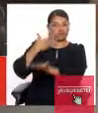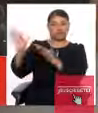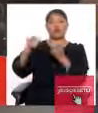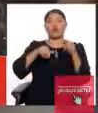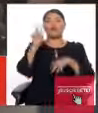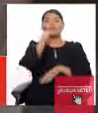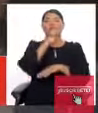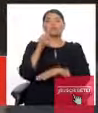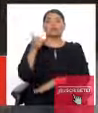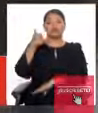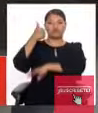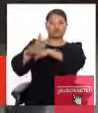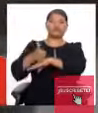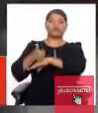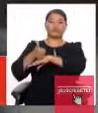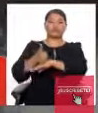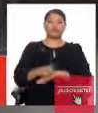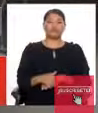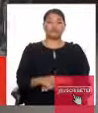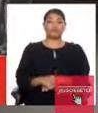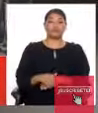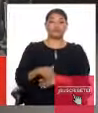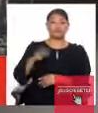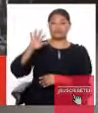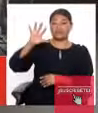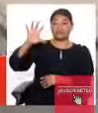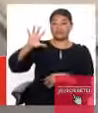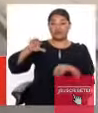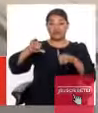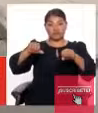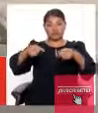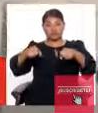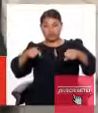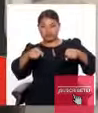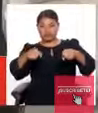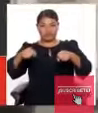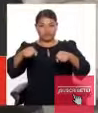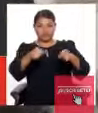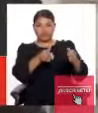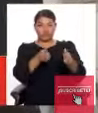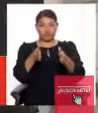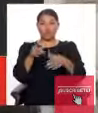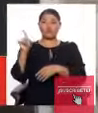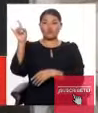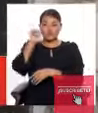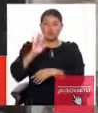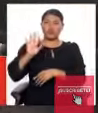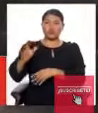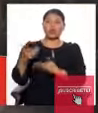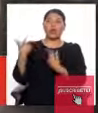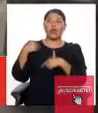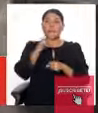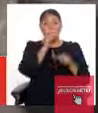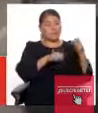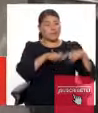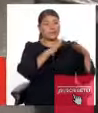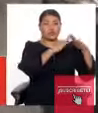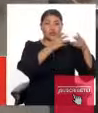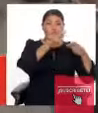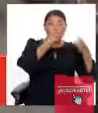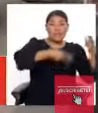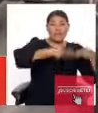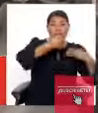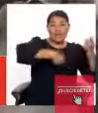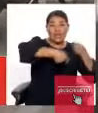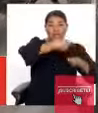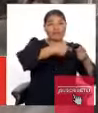algunas de las motocicletas que estos cinco presuntos delincuentes utilizaban para extorsionar a comerciantes informales